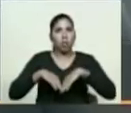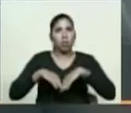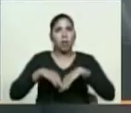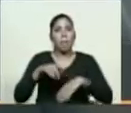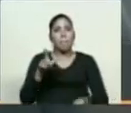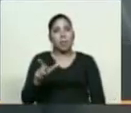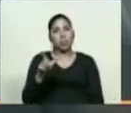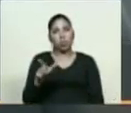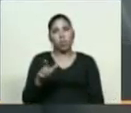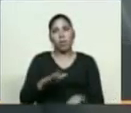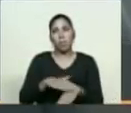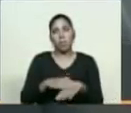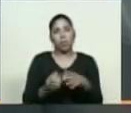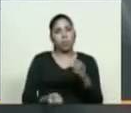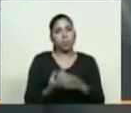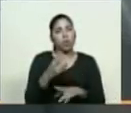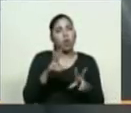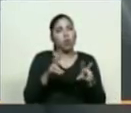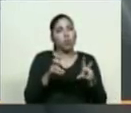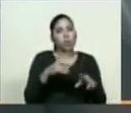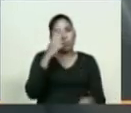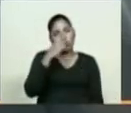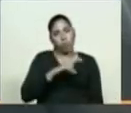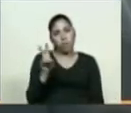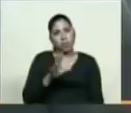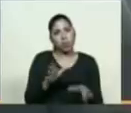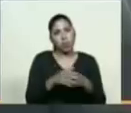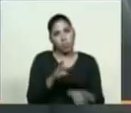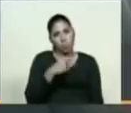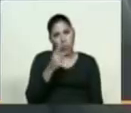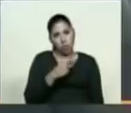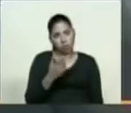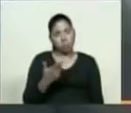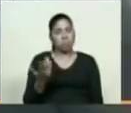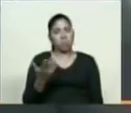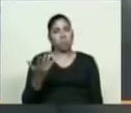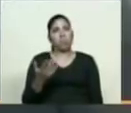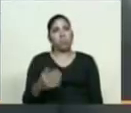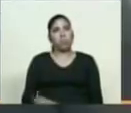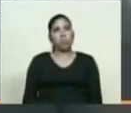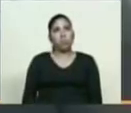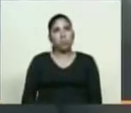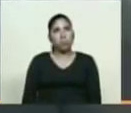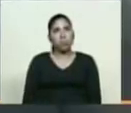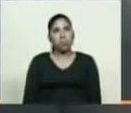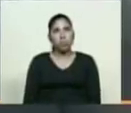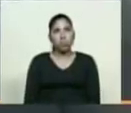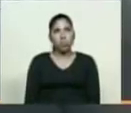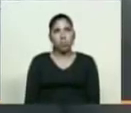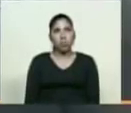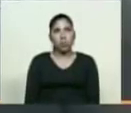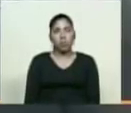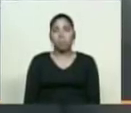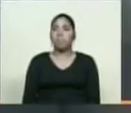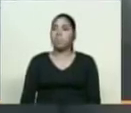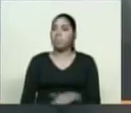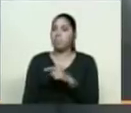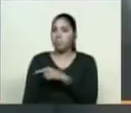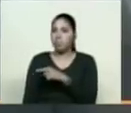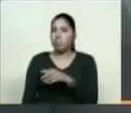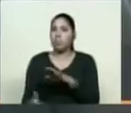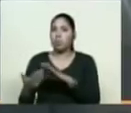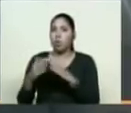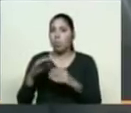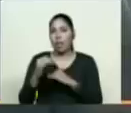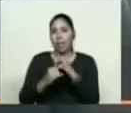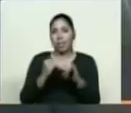luego de ver la participación de esta primera jornada del sábado y del domingo y qué lectura debería darle la oposición y la comunidad